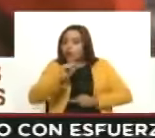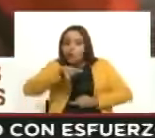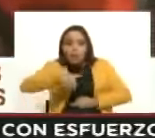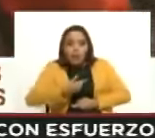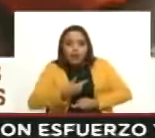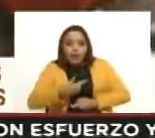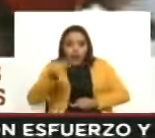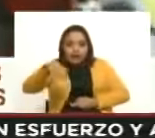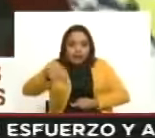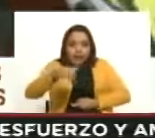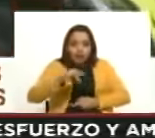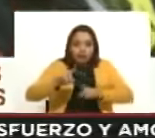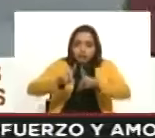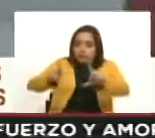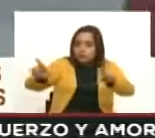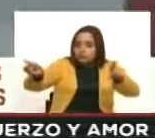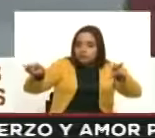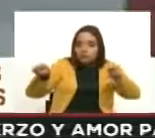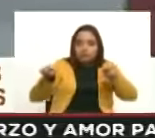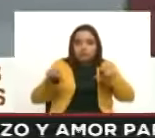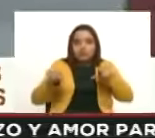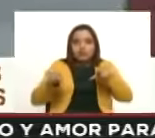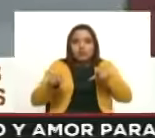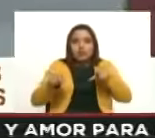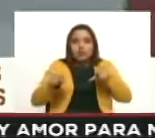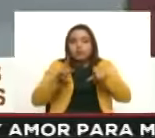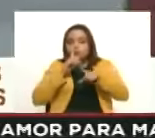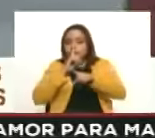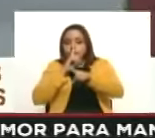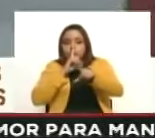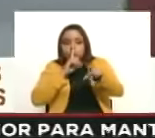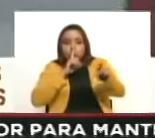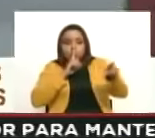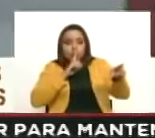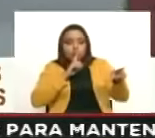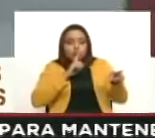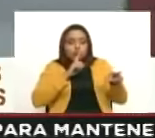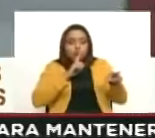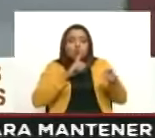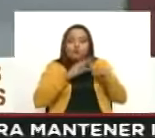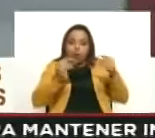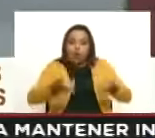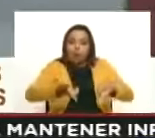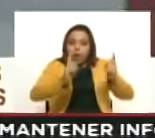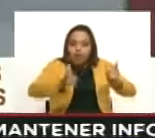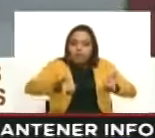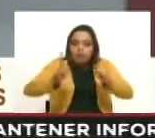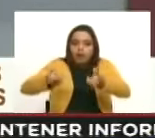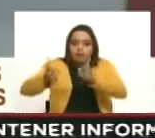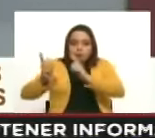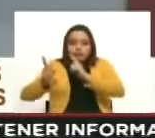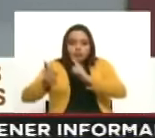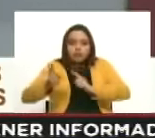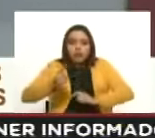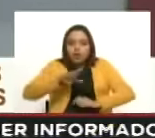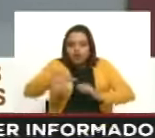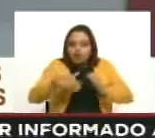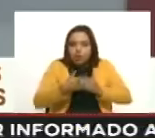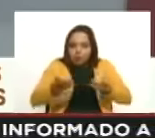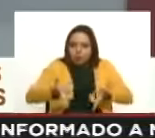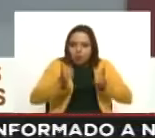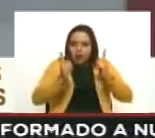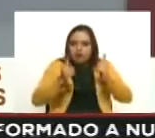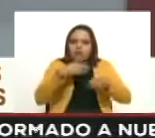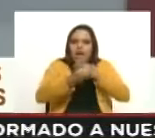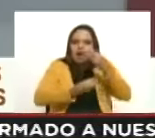de lo que está aquí? Todos pueden. todos podemos y todos lo haremos.